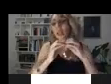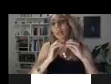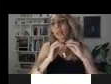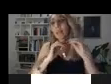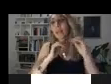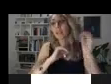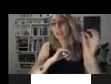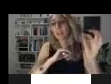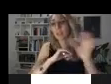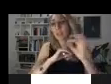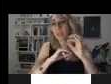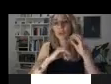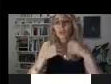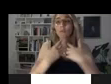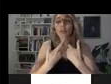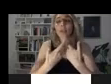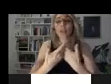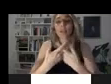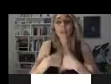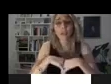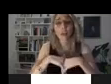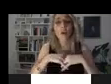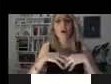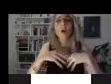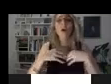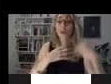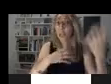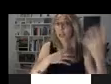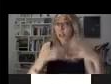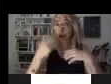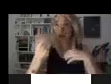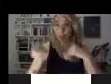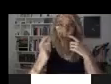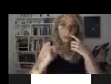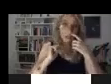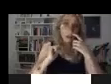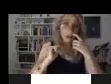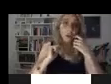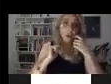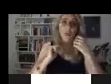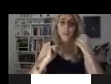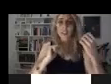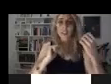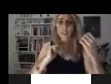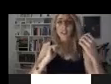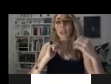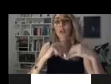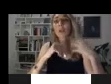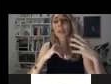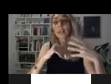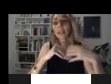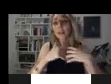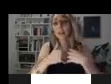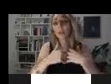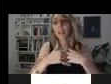posee beneficios estéticos, placer estético, sociales, distinción, prestigio y